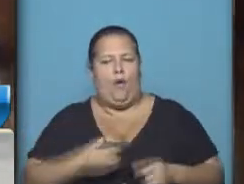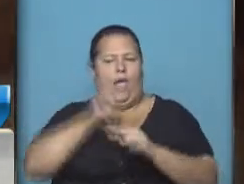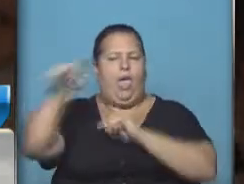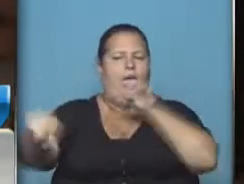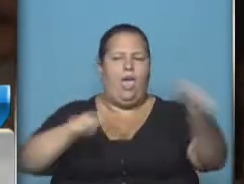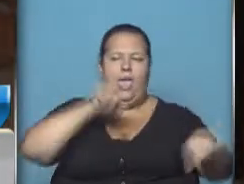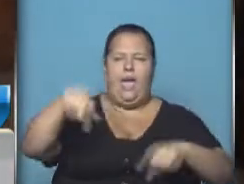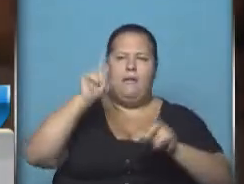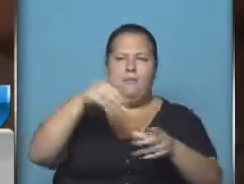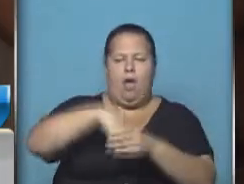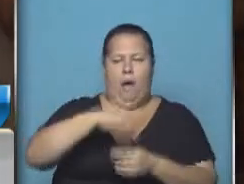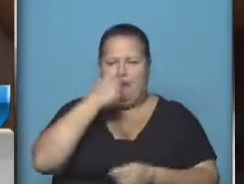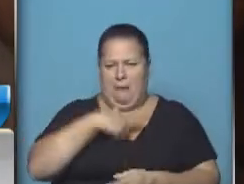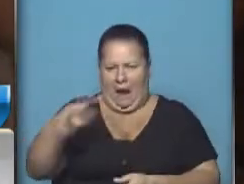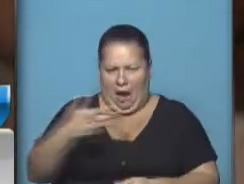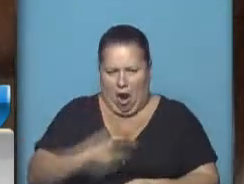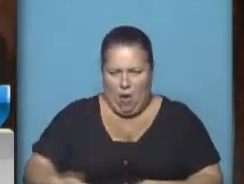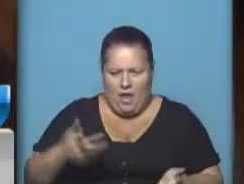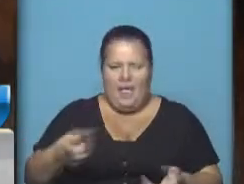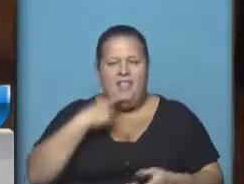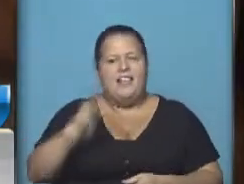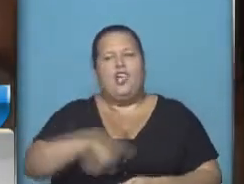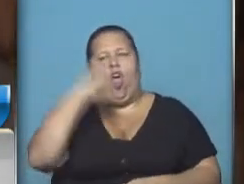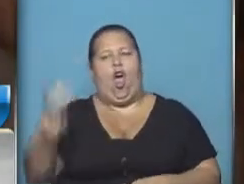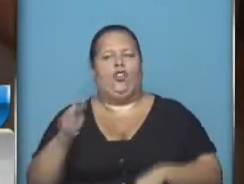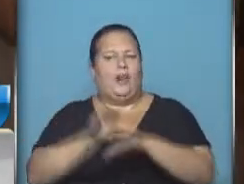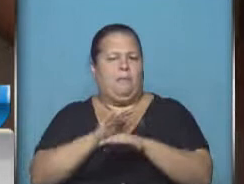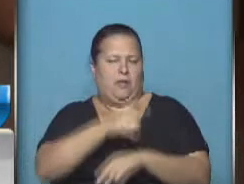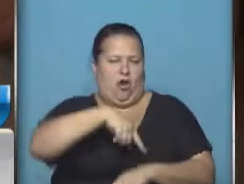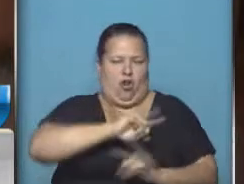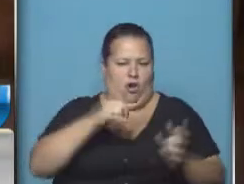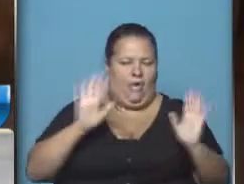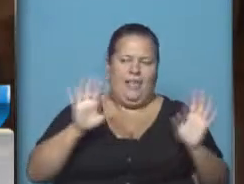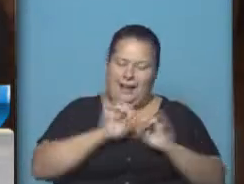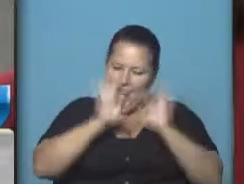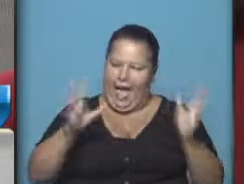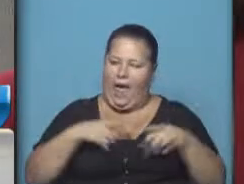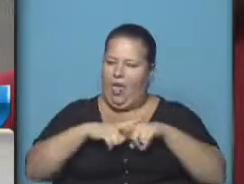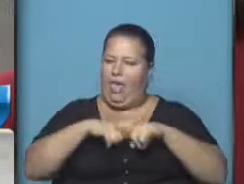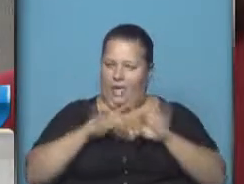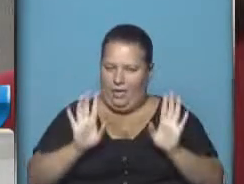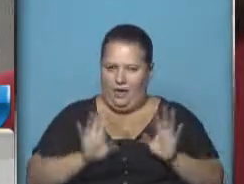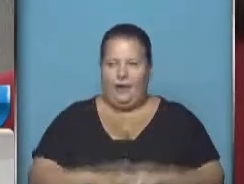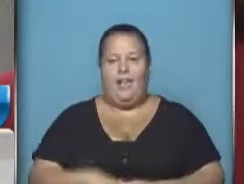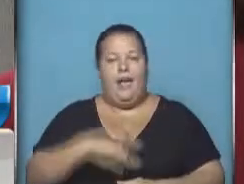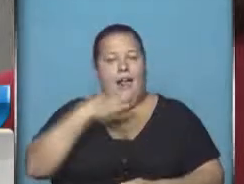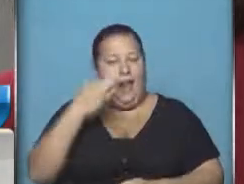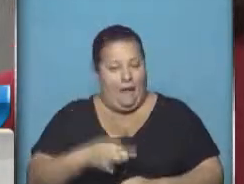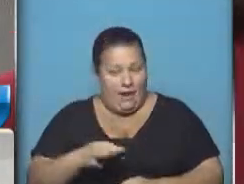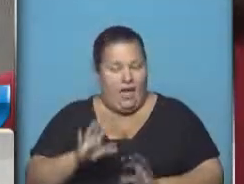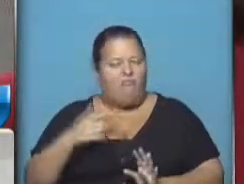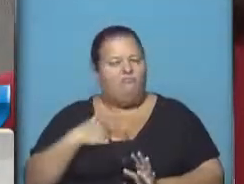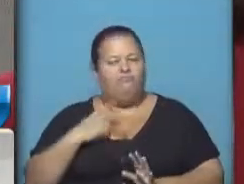del propio gobierno de Macri, como diciendo que había otros responsables que no eran él. Quedó un poco claro en la discusión. La verdad, me voy